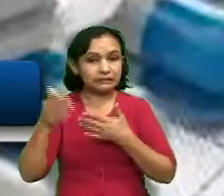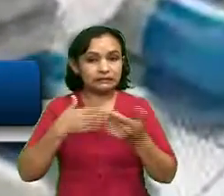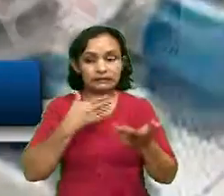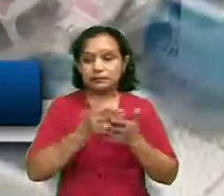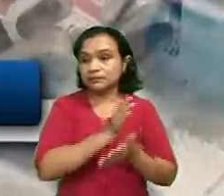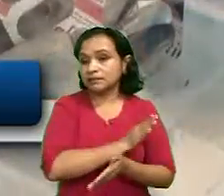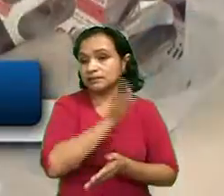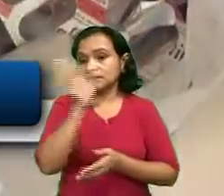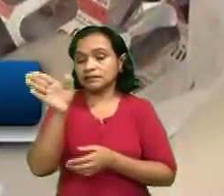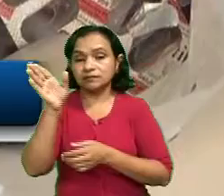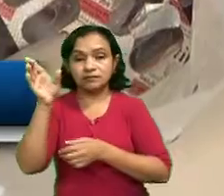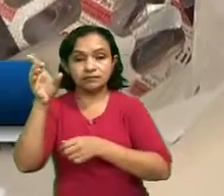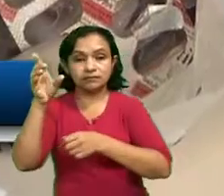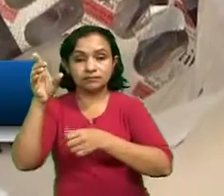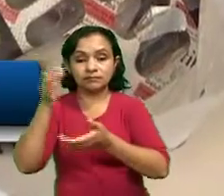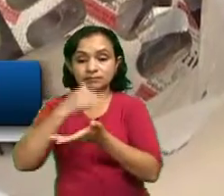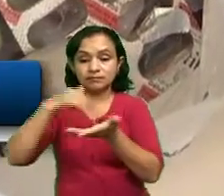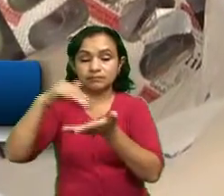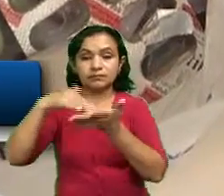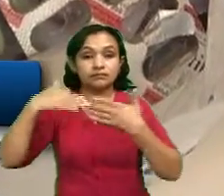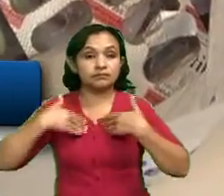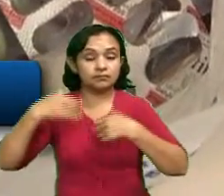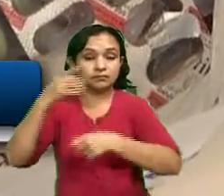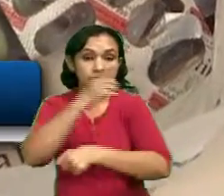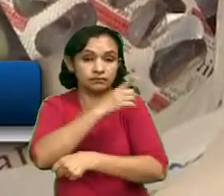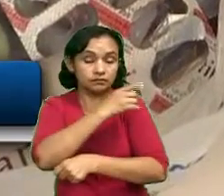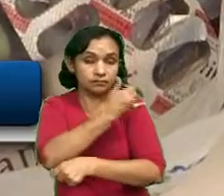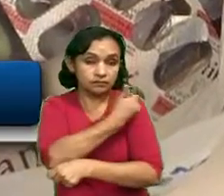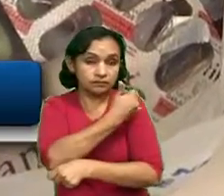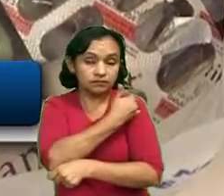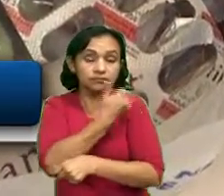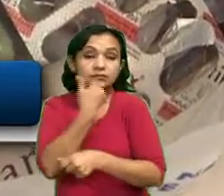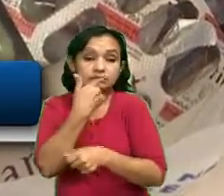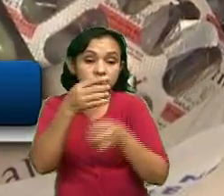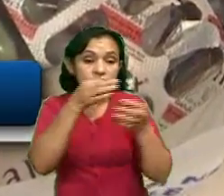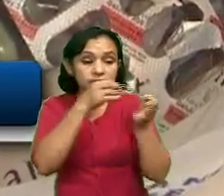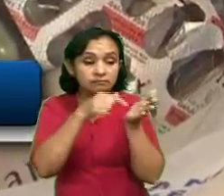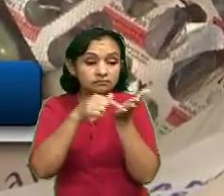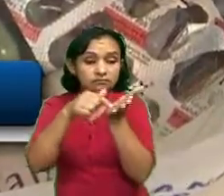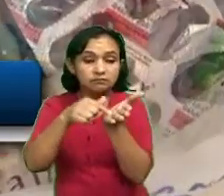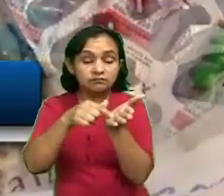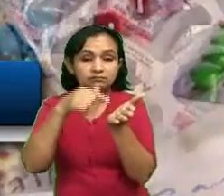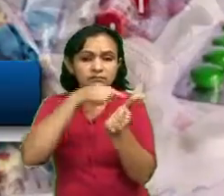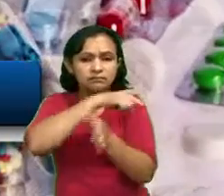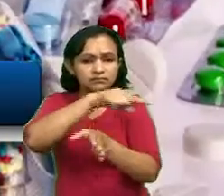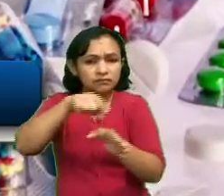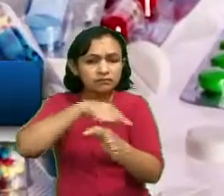al hospital, al centro de salud, para decir, bueno, tomé este medicamento, pero tengo tantas